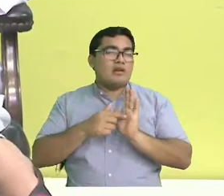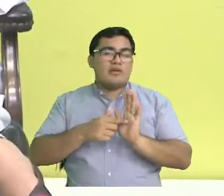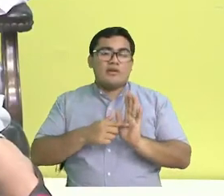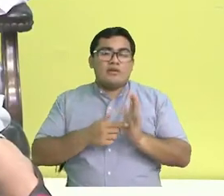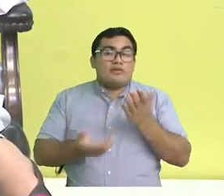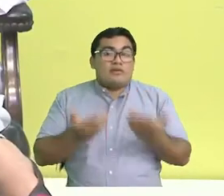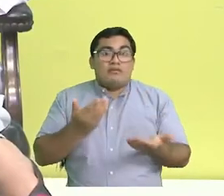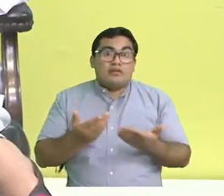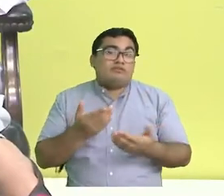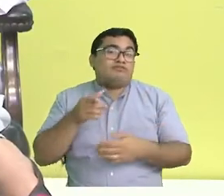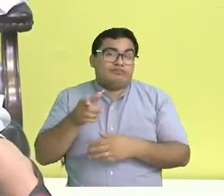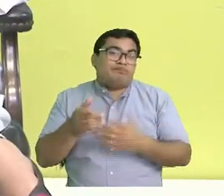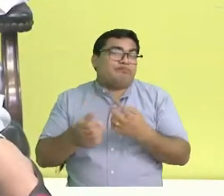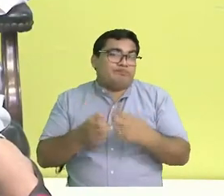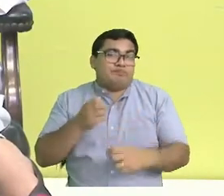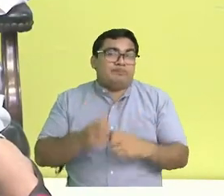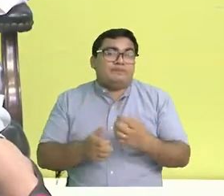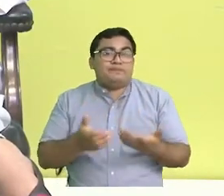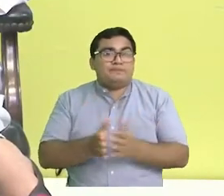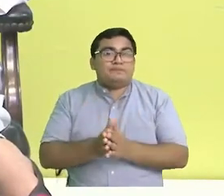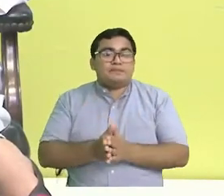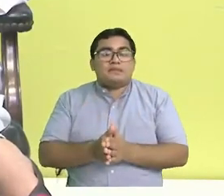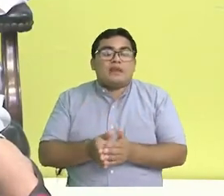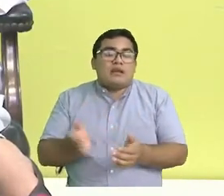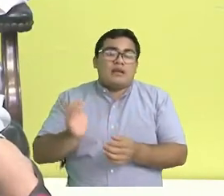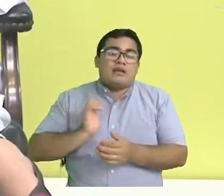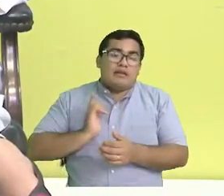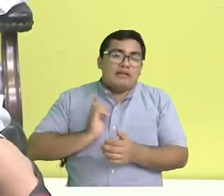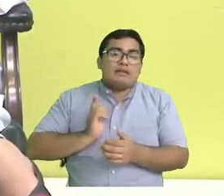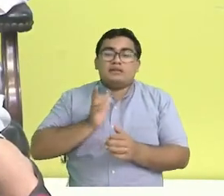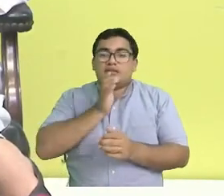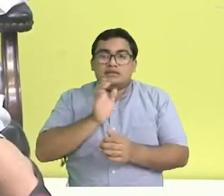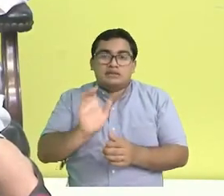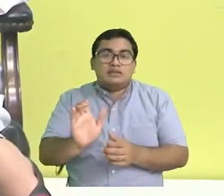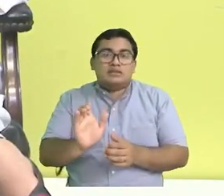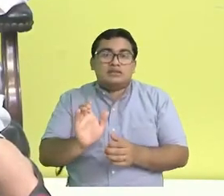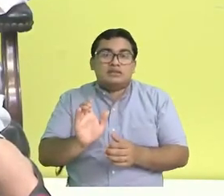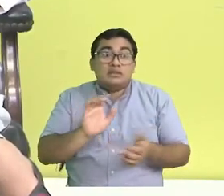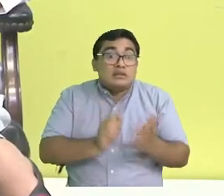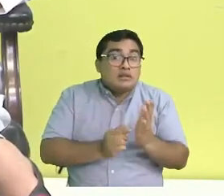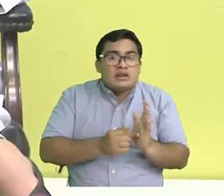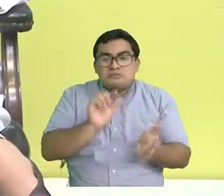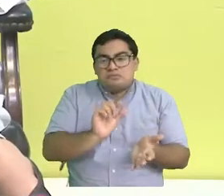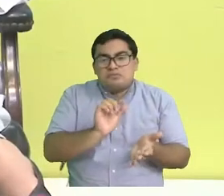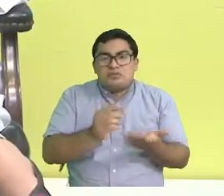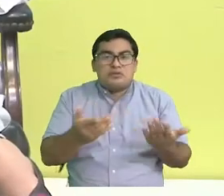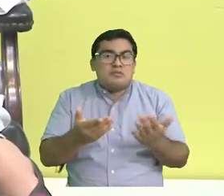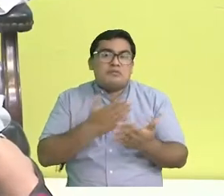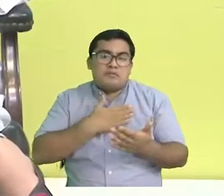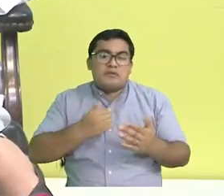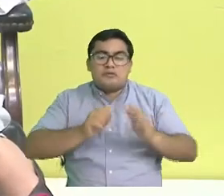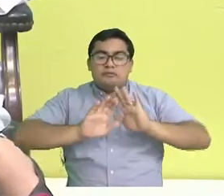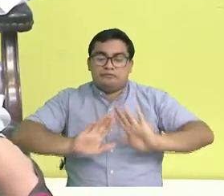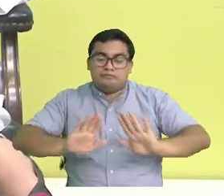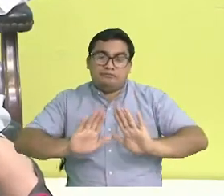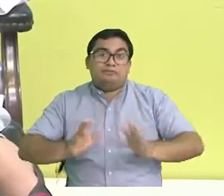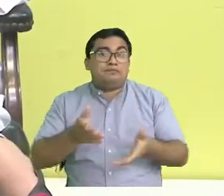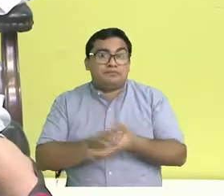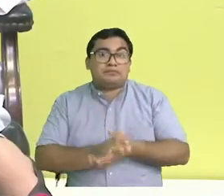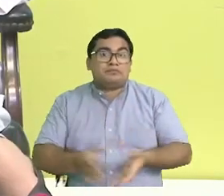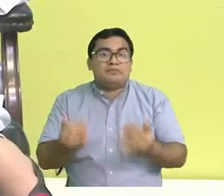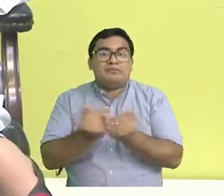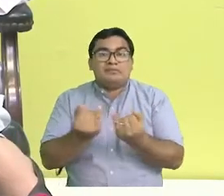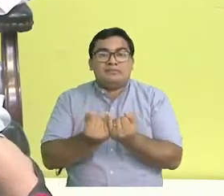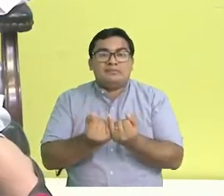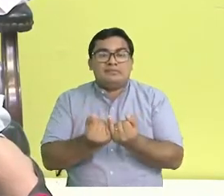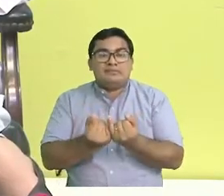exponga a estrés. Entonces, claro que el niño va a tener menos hiperactividad si está en un ambiente más calmado. Uh-huh. Asimismo,